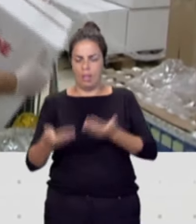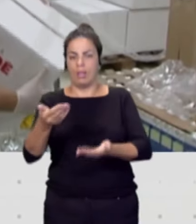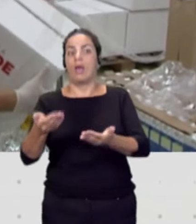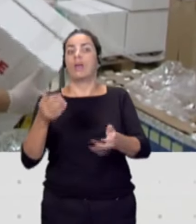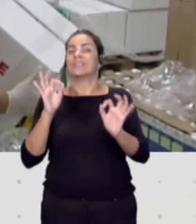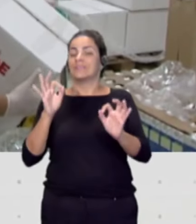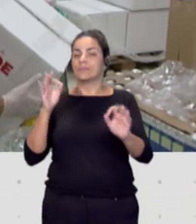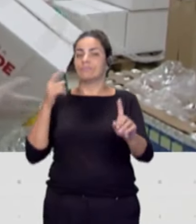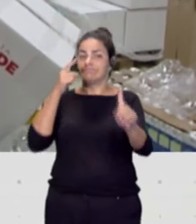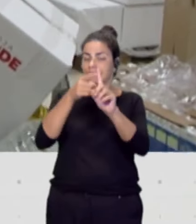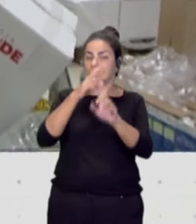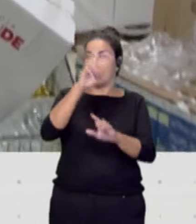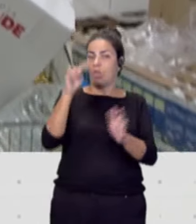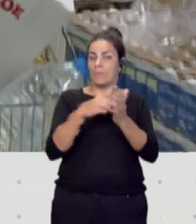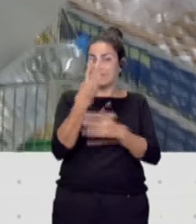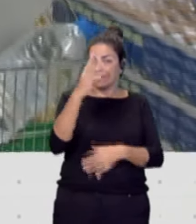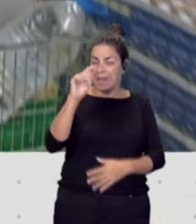2030 reduzcamos